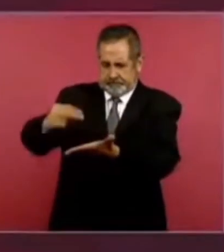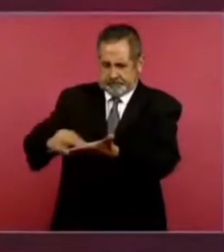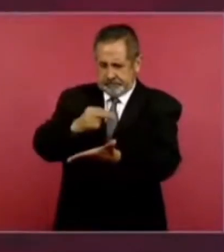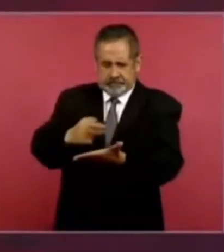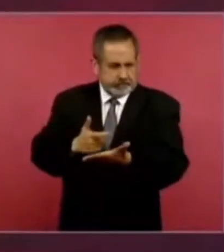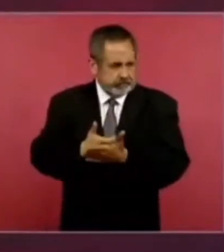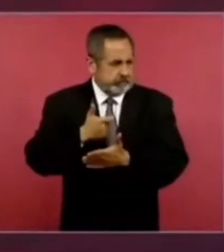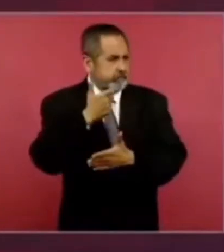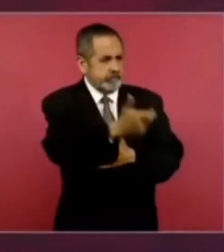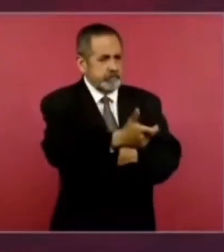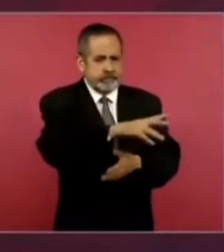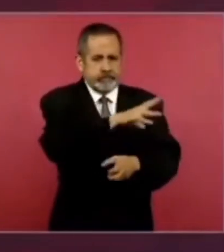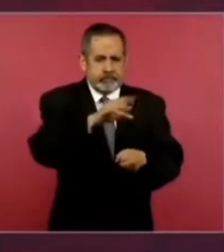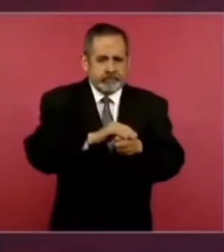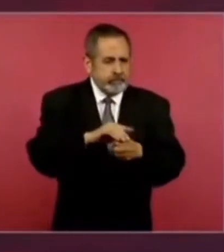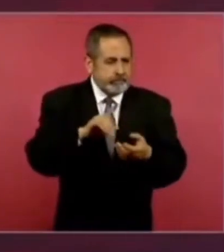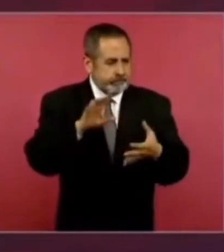Hay uno que es